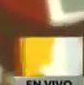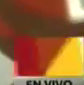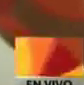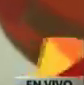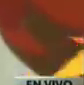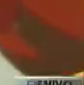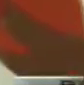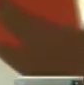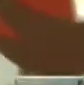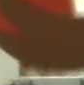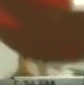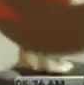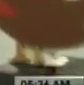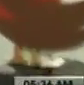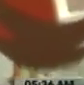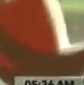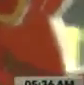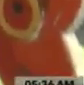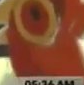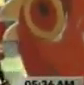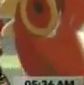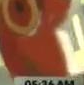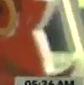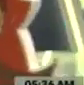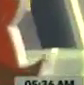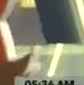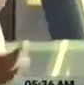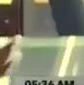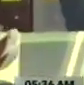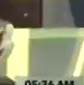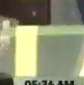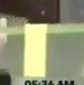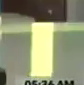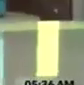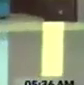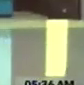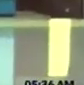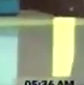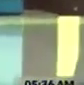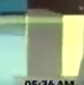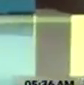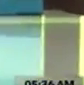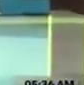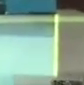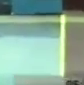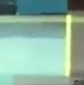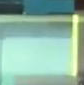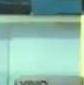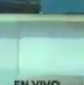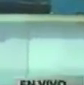Pídale permiso a Dios, a el infinito creador, a que calme mi dolor.